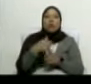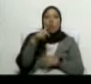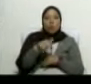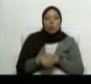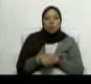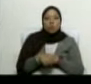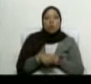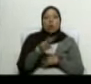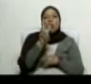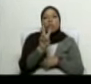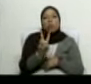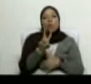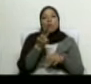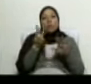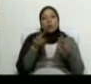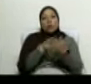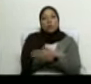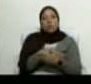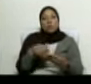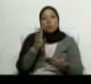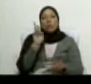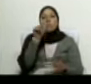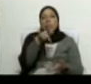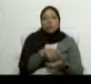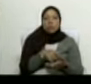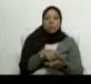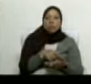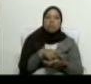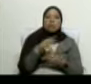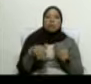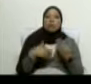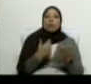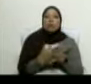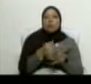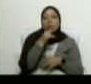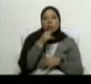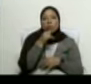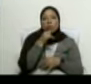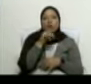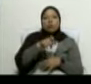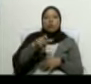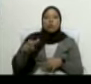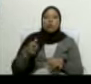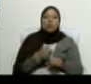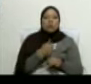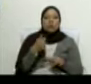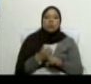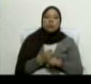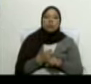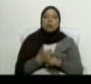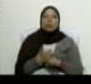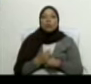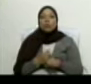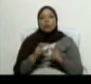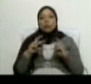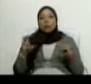los 2.749.000 participantes, una cifra sumamente importante que además se inscribe con los otros esquemas